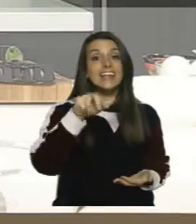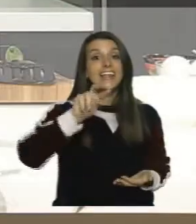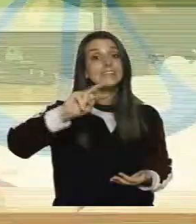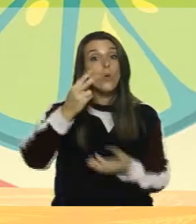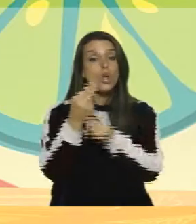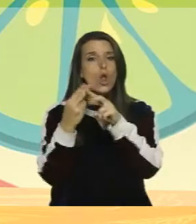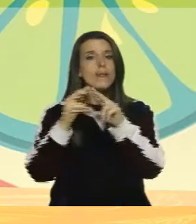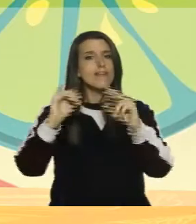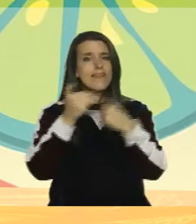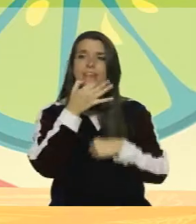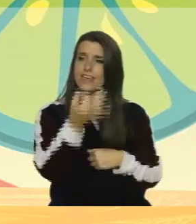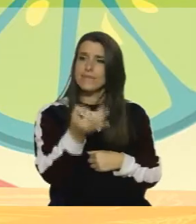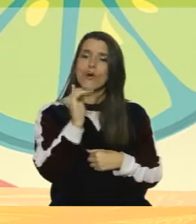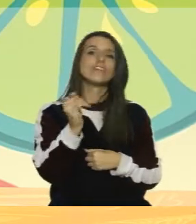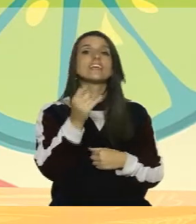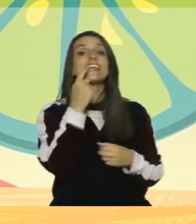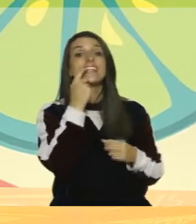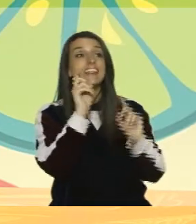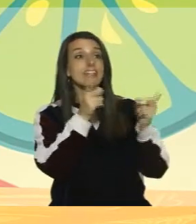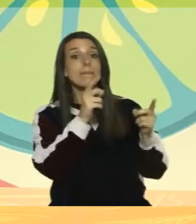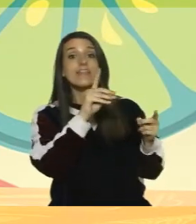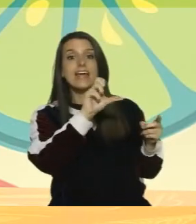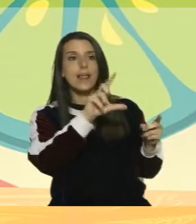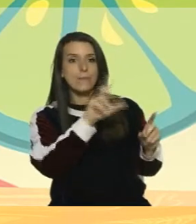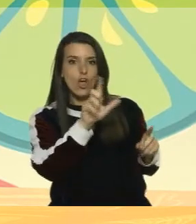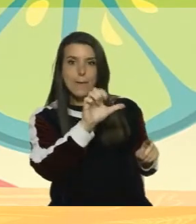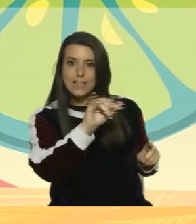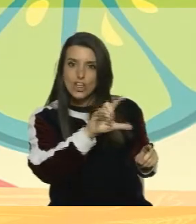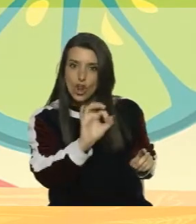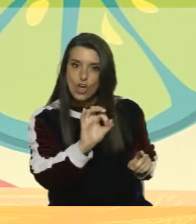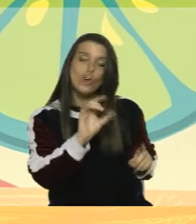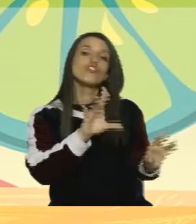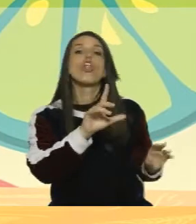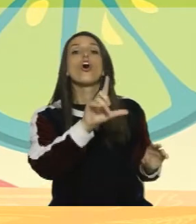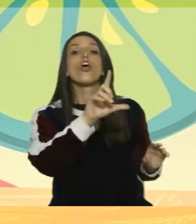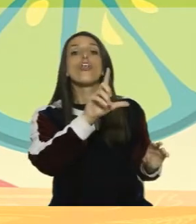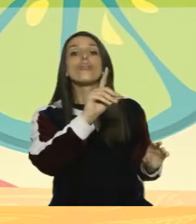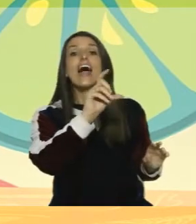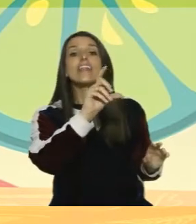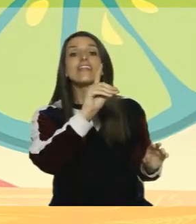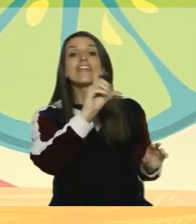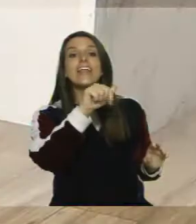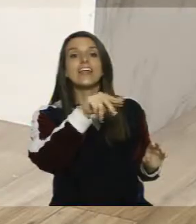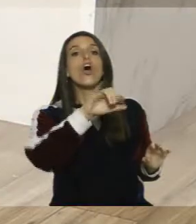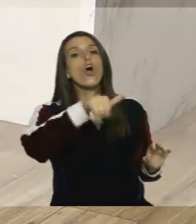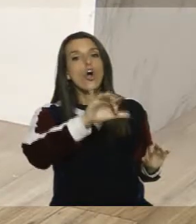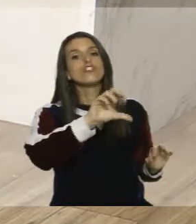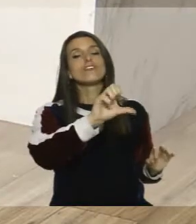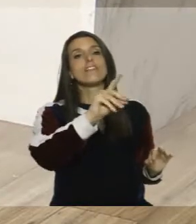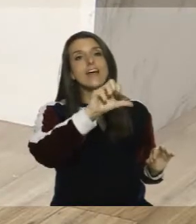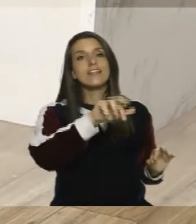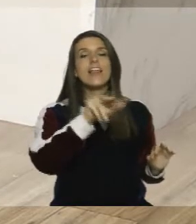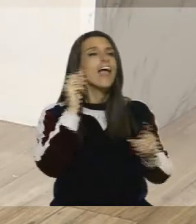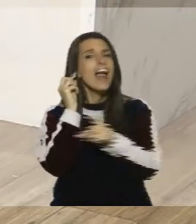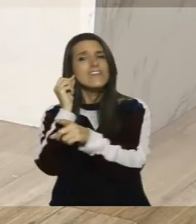habíamos hablado que era Daniel. Y el diente es Daniel, pero no Emilio Daniel. Daniel Sol. Daniel... José Daniel. El garabán